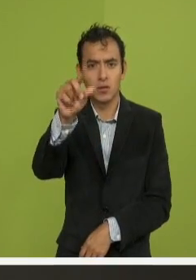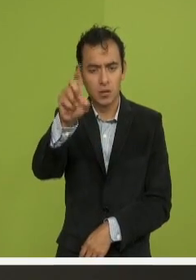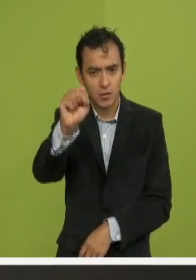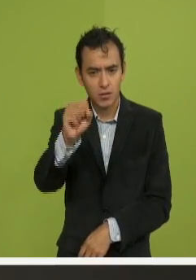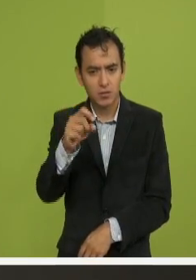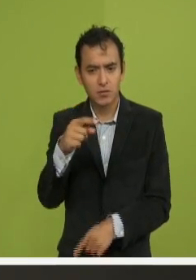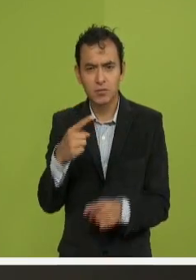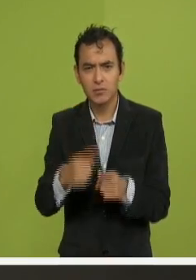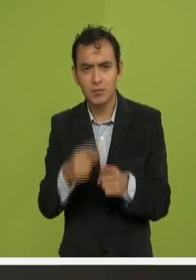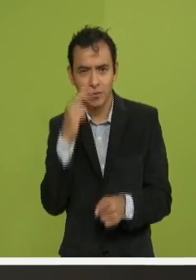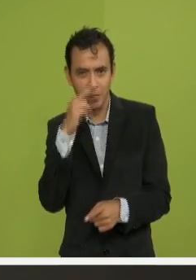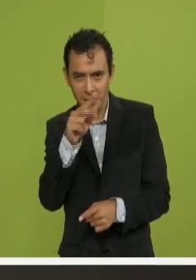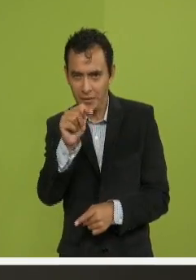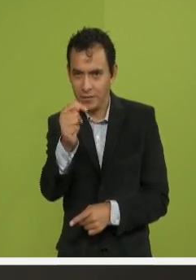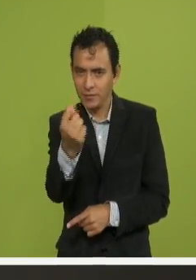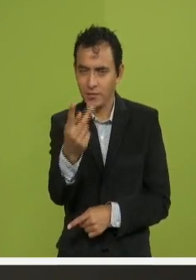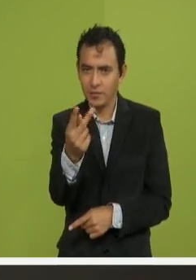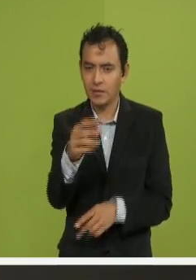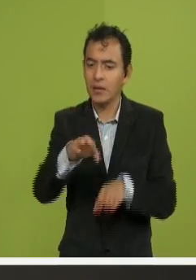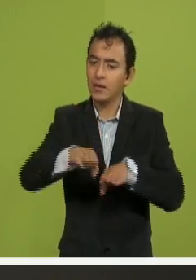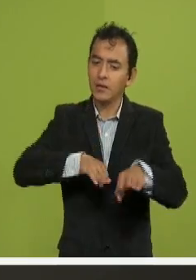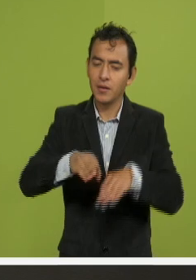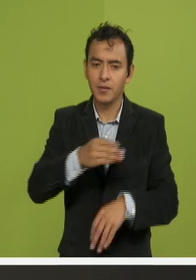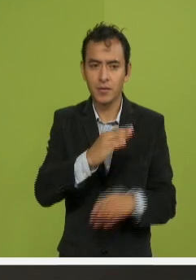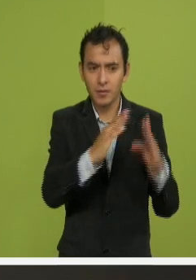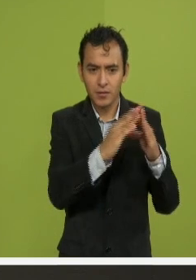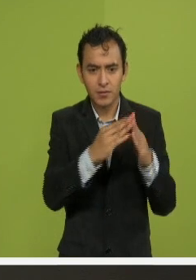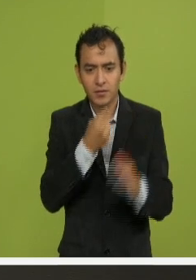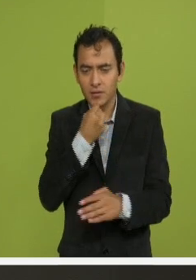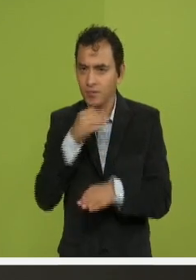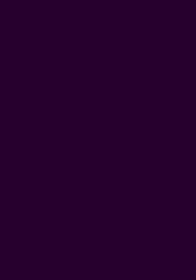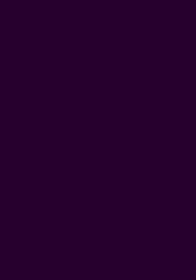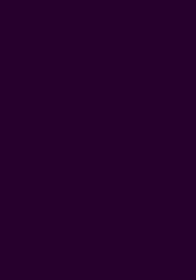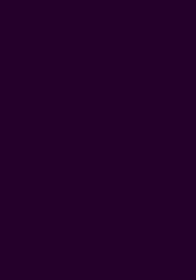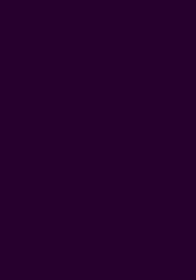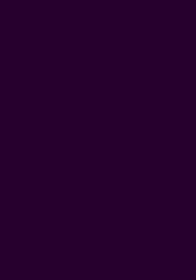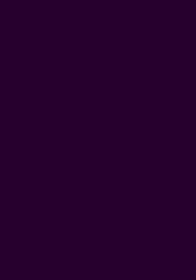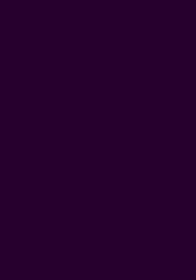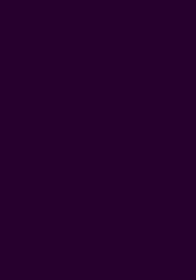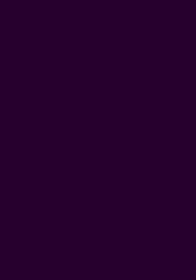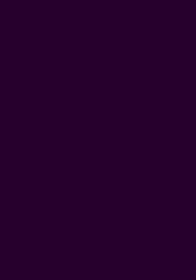viendo en esta ocasión, el trabajo doméstico infantil.